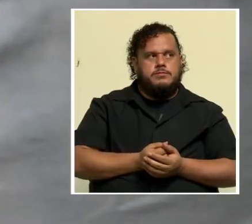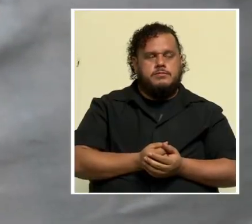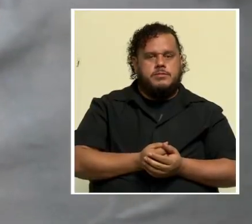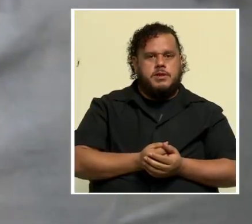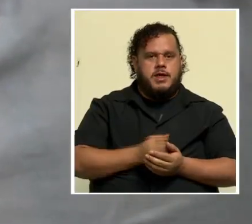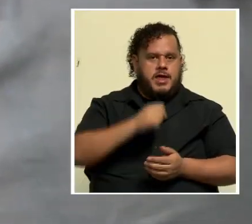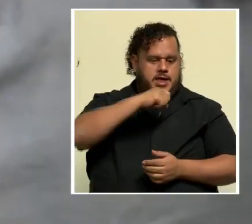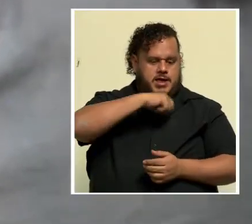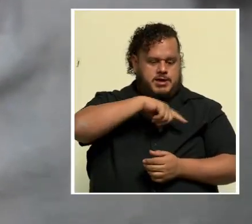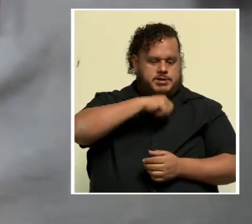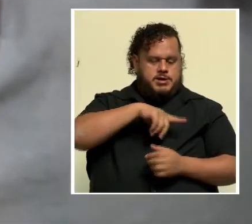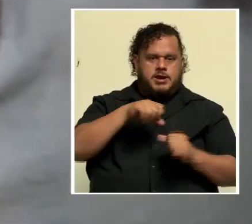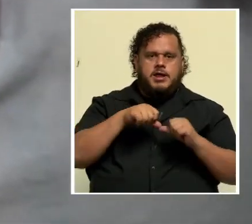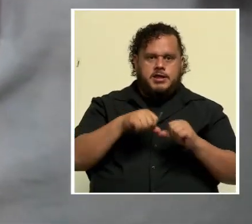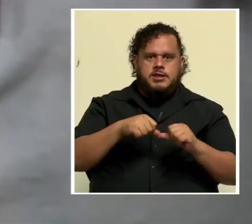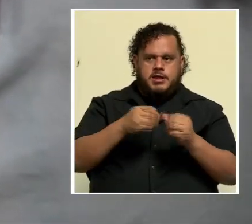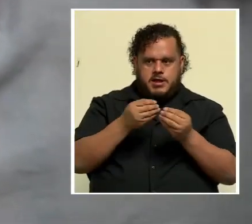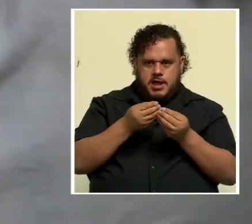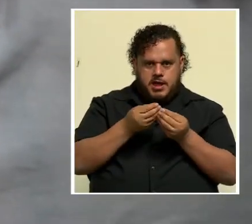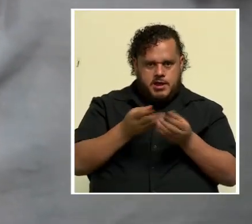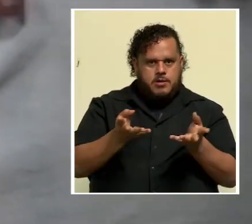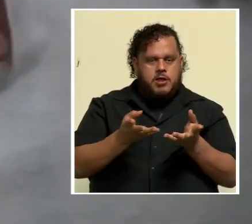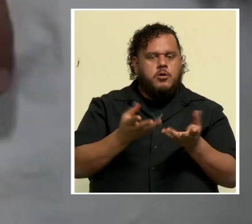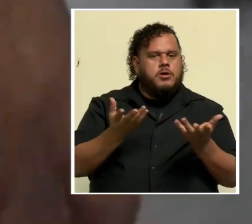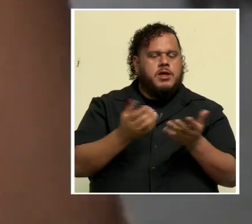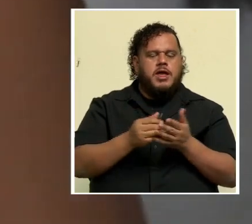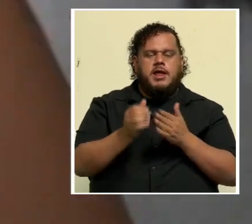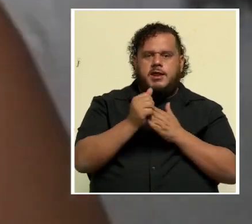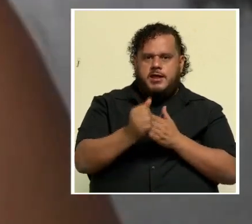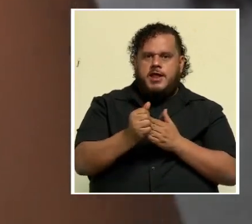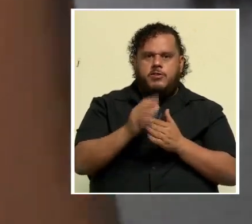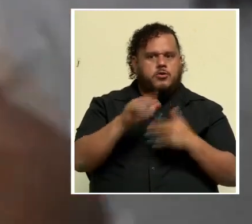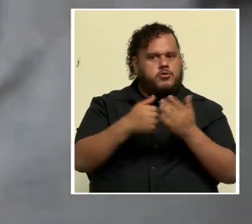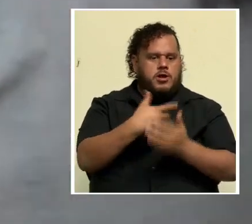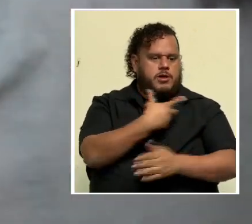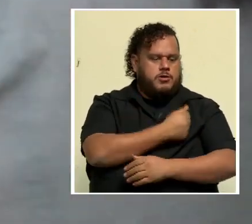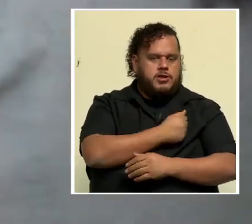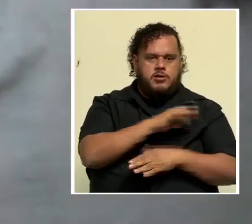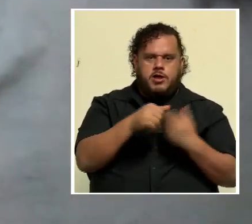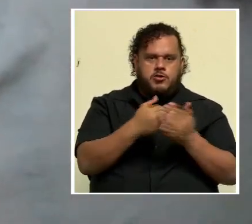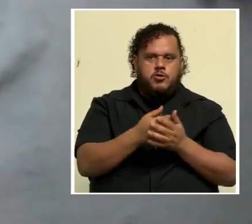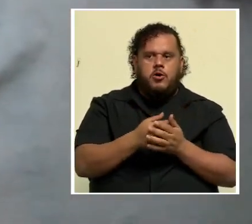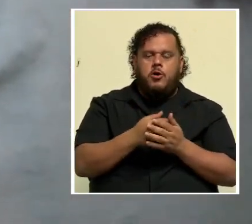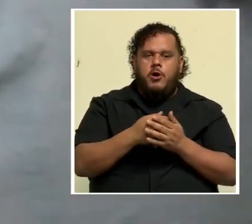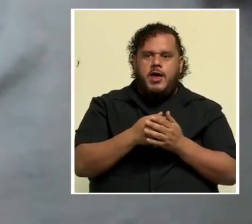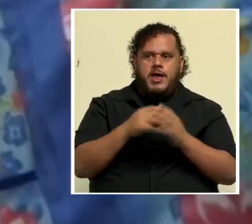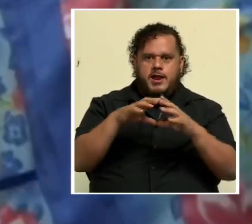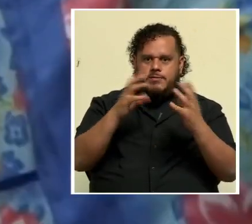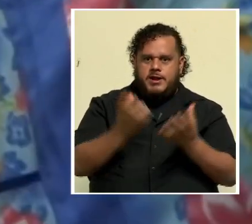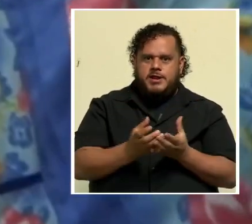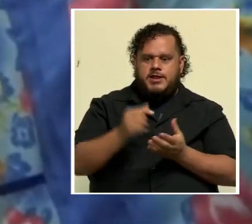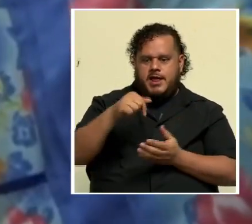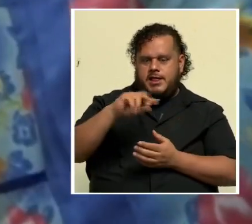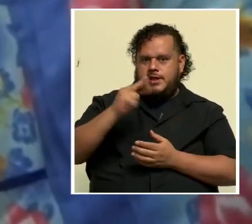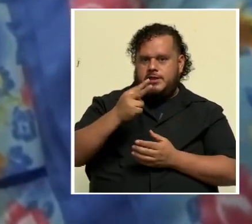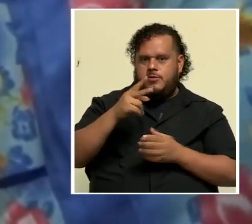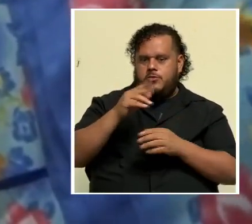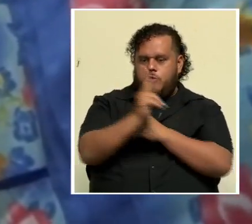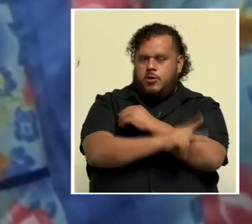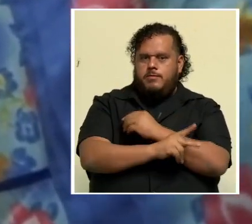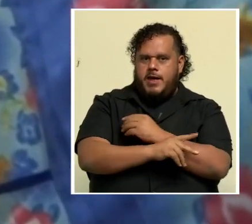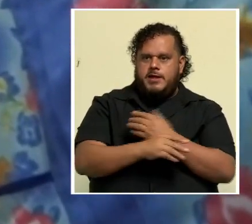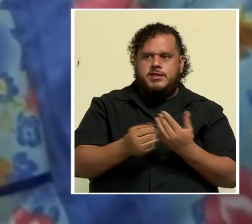Chile sigue liderando las campañas de vacunación en América y en buena parte del planeta. Este lunes se ha convertido en el segundo país del mundo